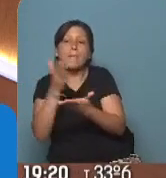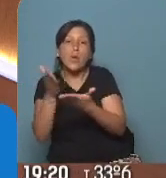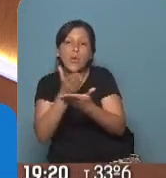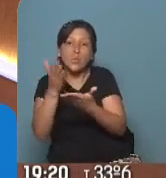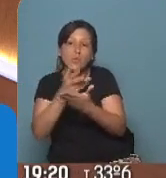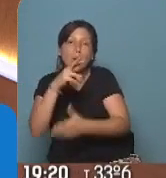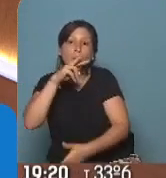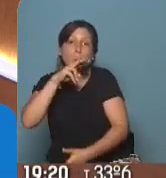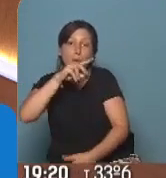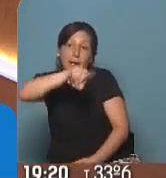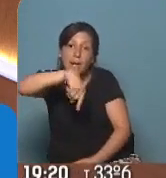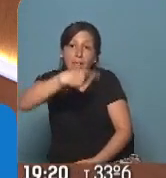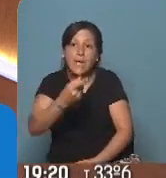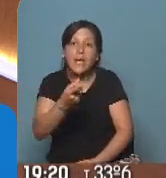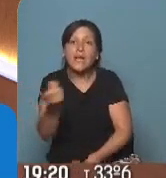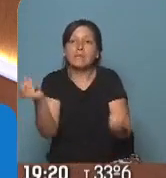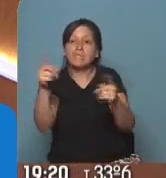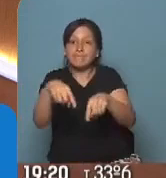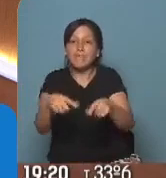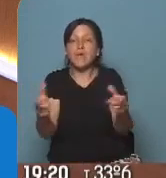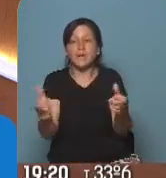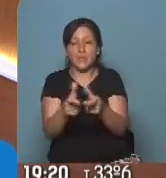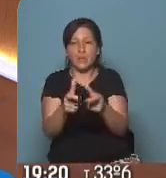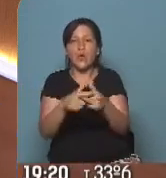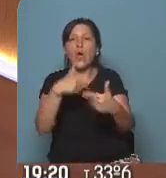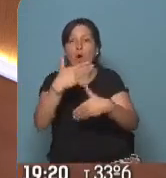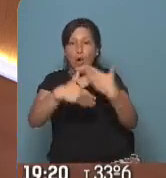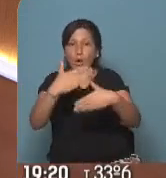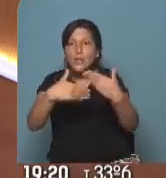el viernes habrá otra para saber cuál es la situación a seguir. Seguimos compartiendo ahora nosotros más información.